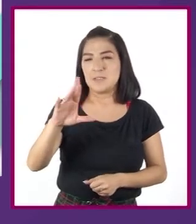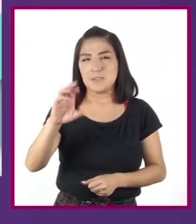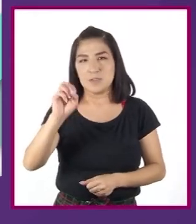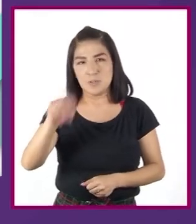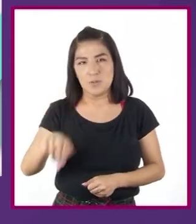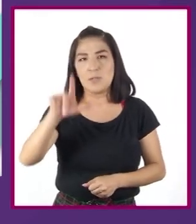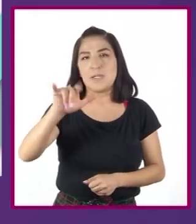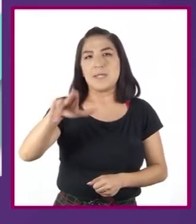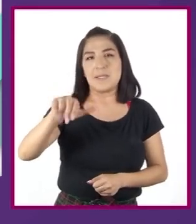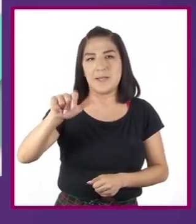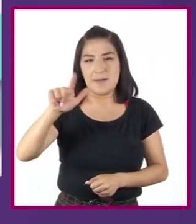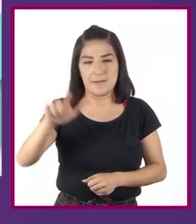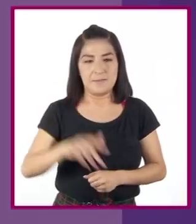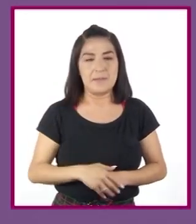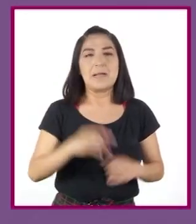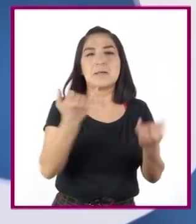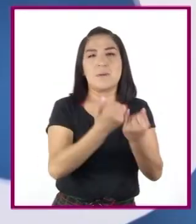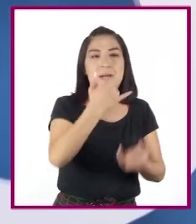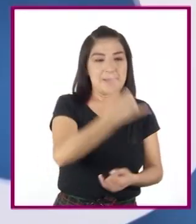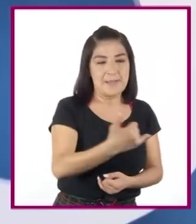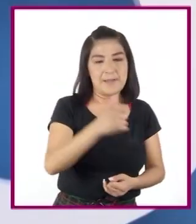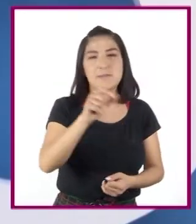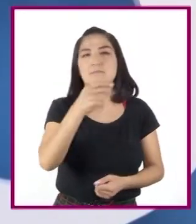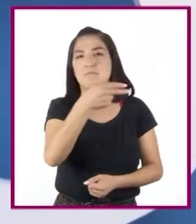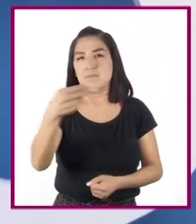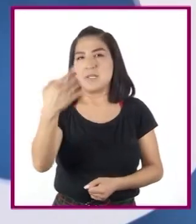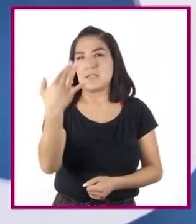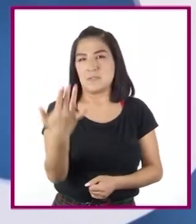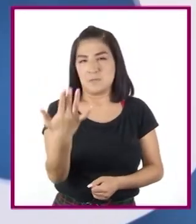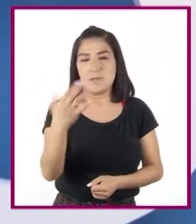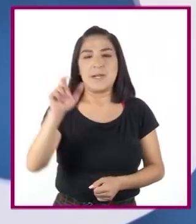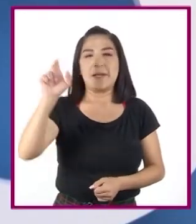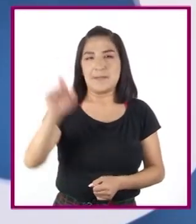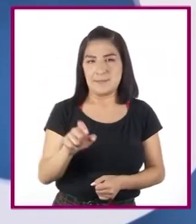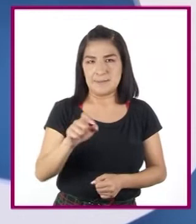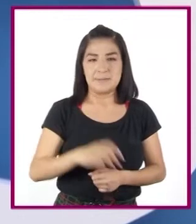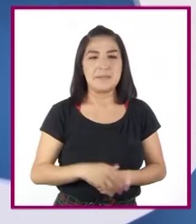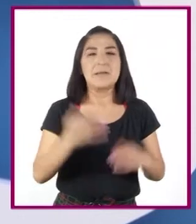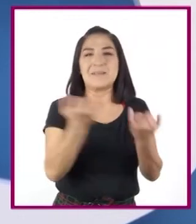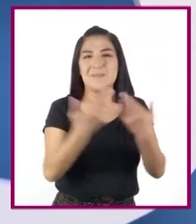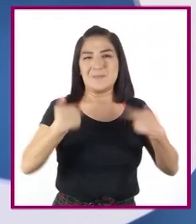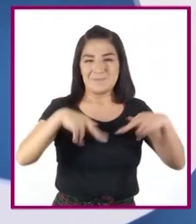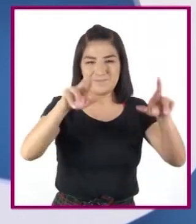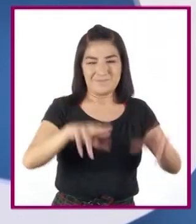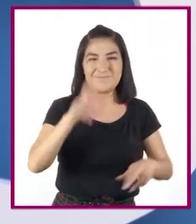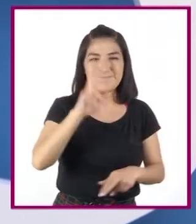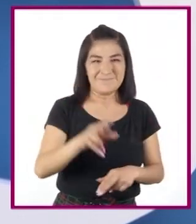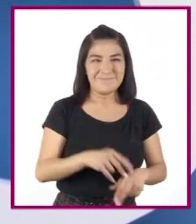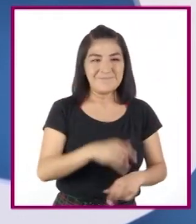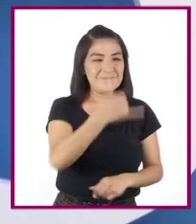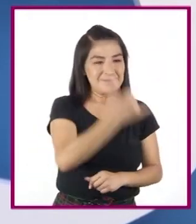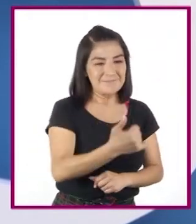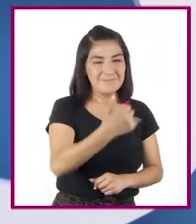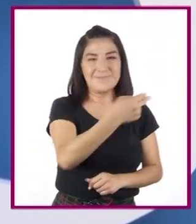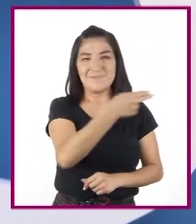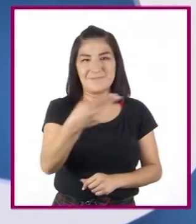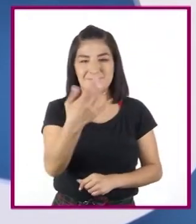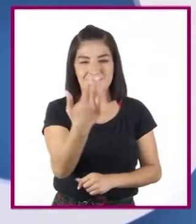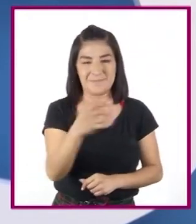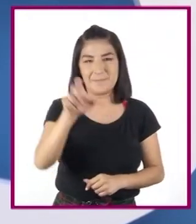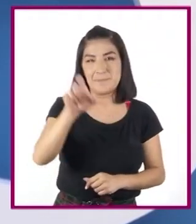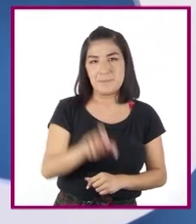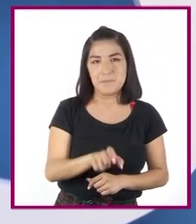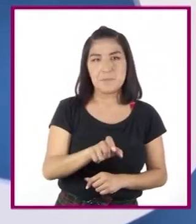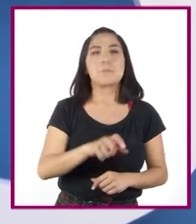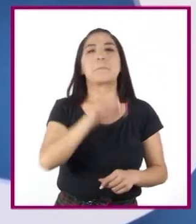igual a x. Tomando en cuenta la expresión algebraica y igual a 50x, procederemos